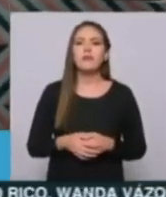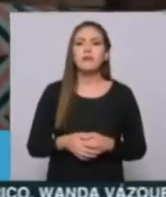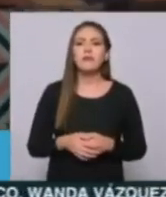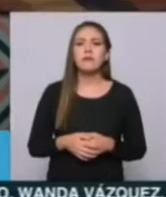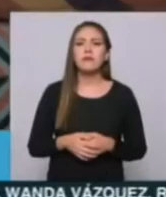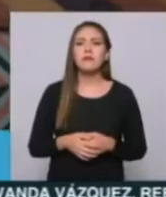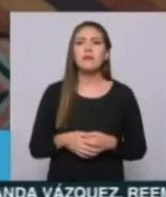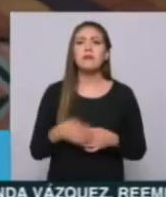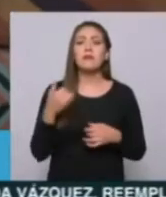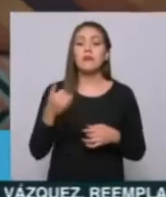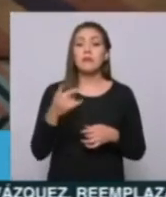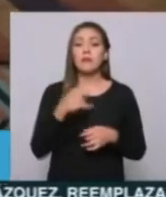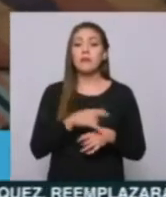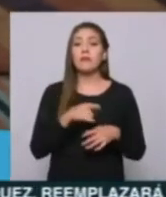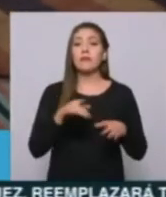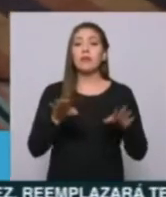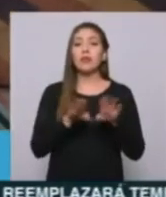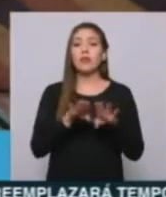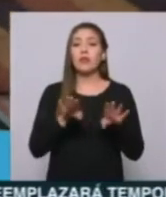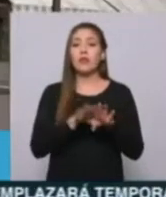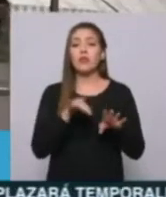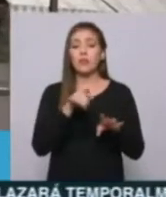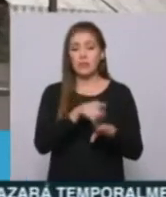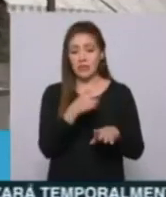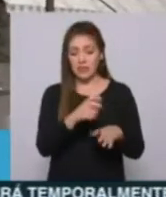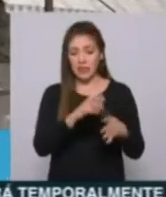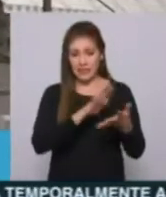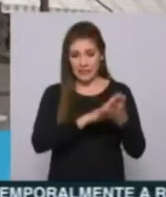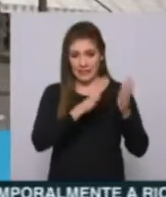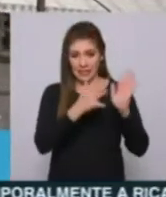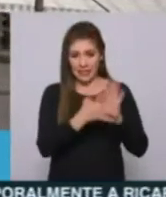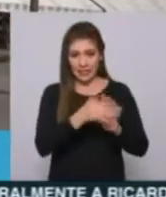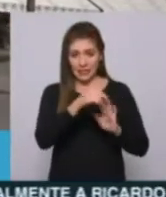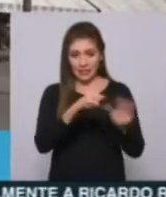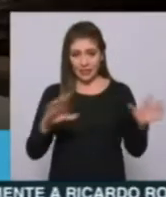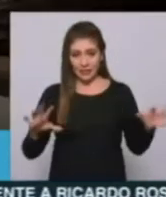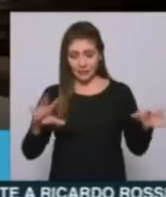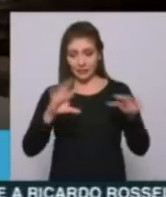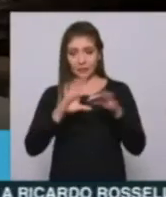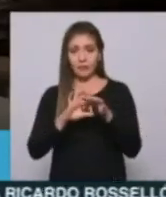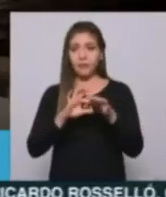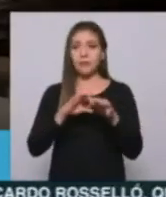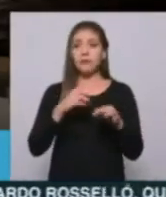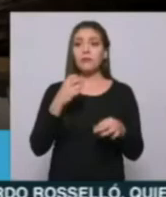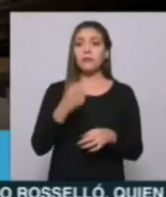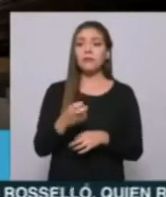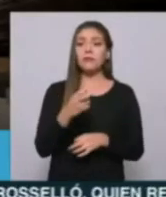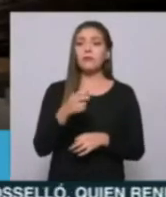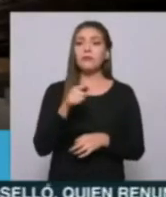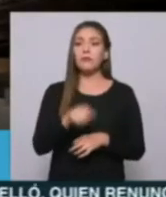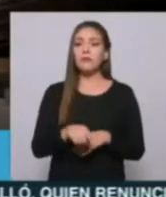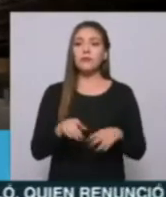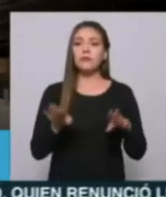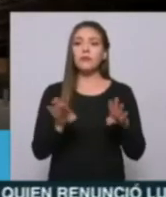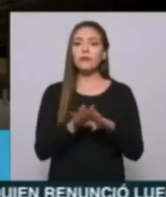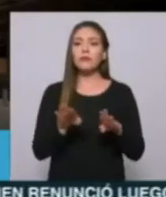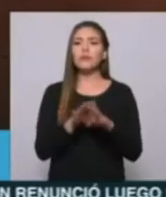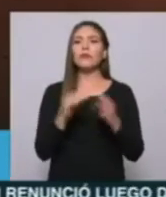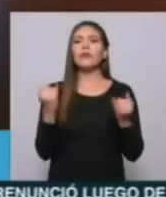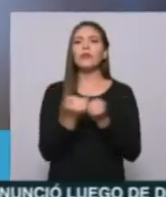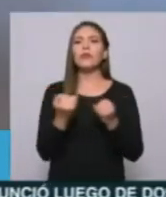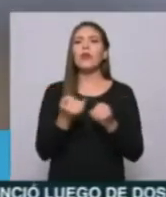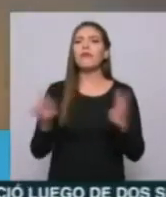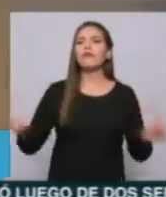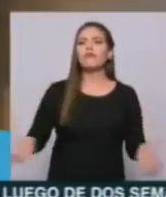obviamente, estos nexos con las organizaciones criminales, y esto que funciona como el tráfico de